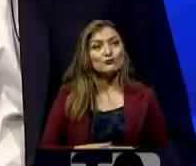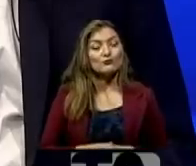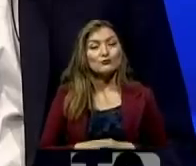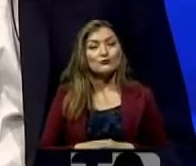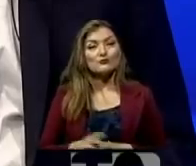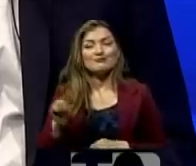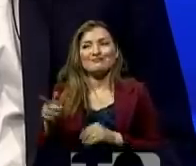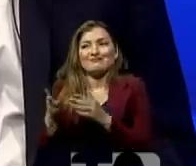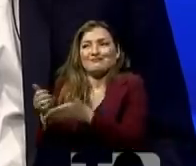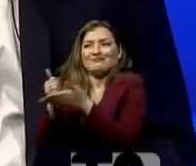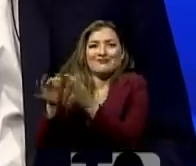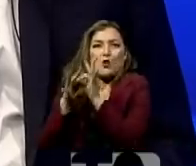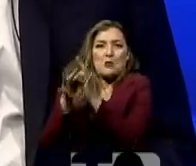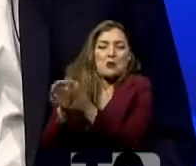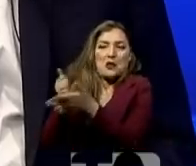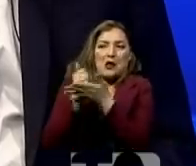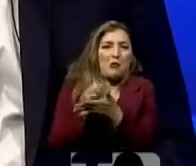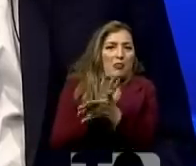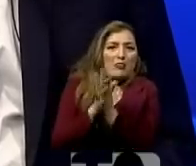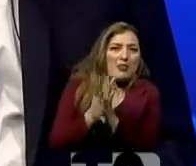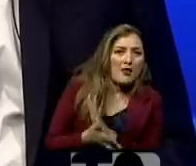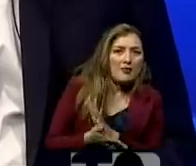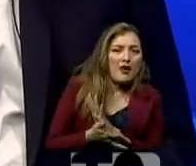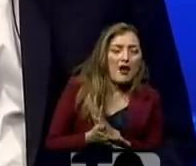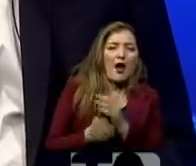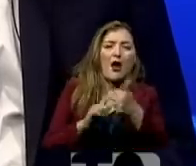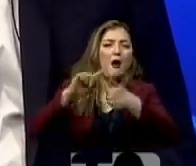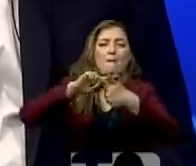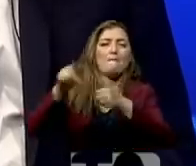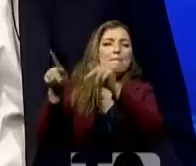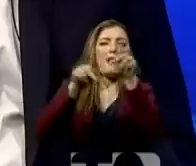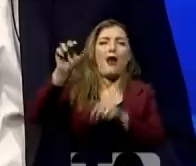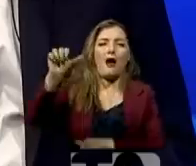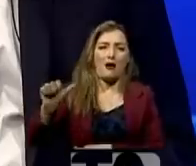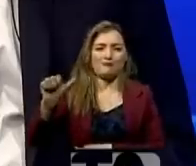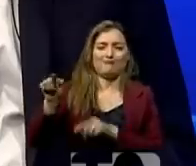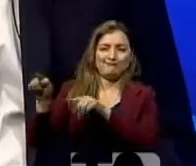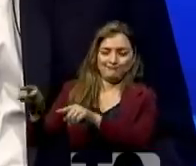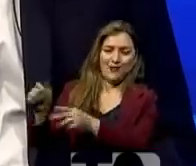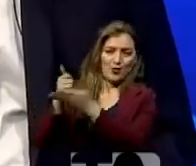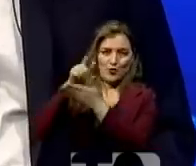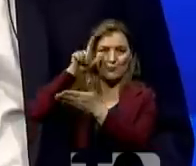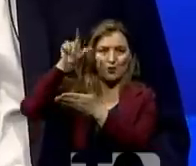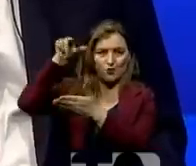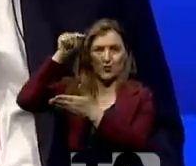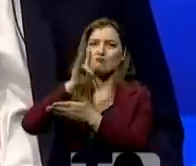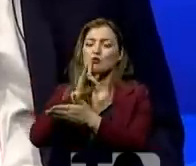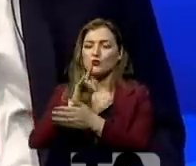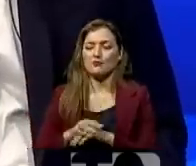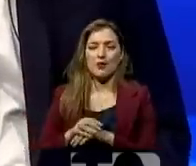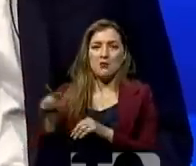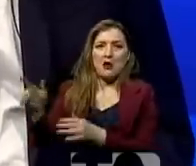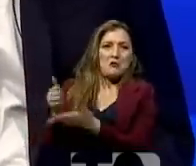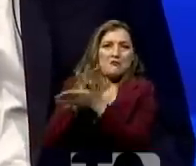si es que no llega en la medida que el gobierno espera esa contribución gobierno nacional tiene